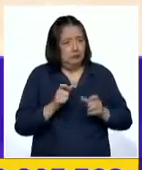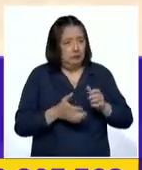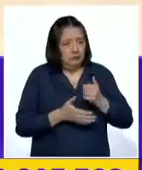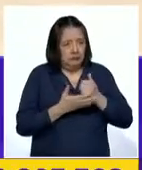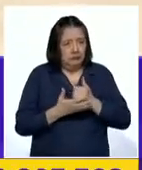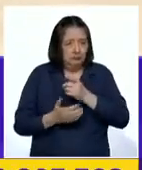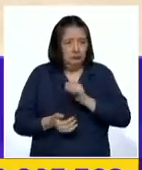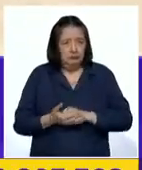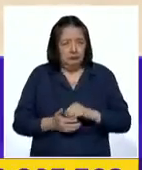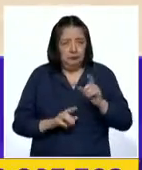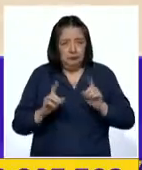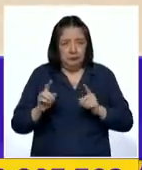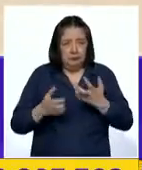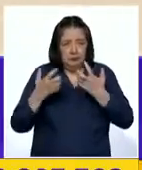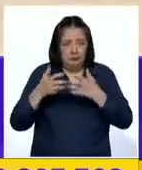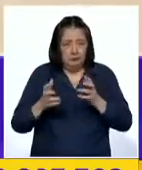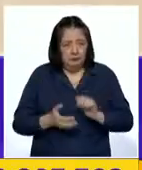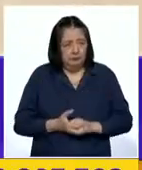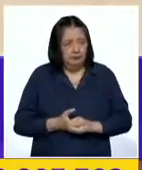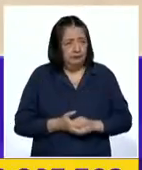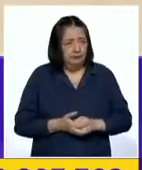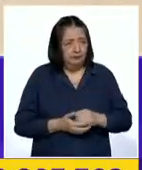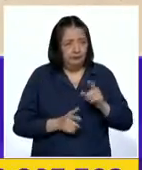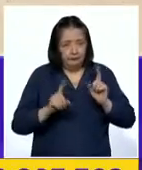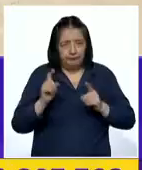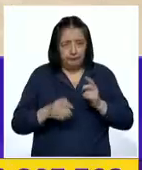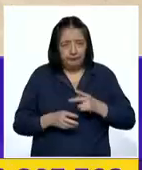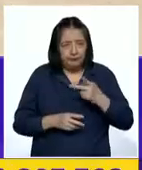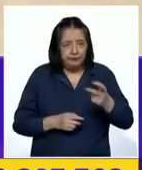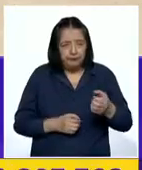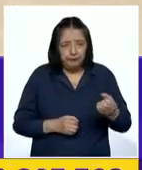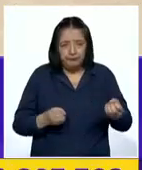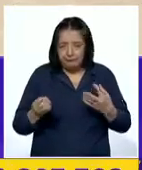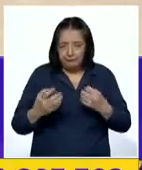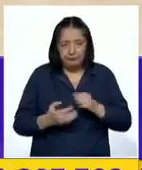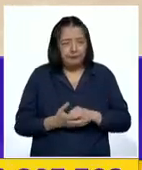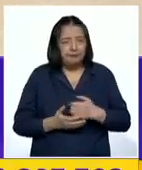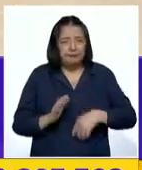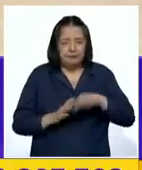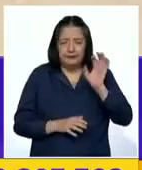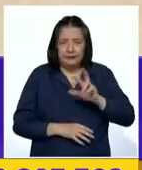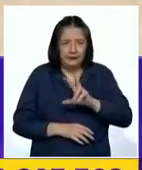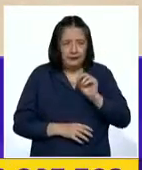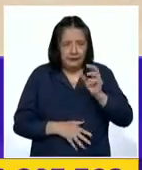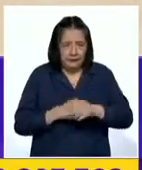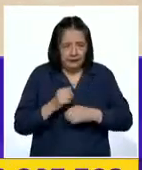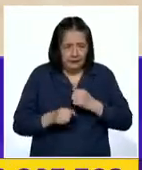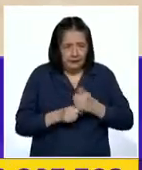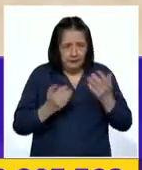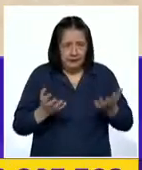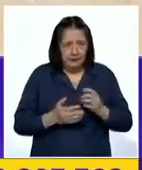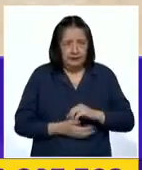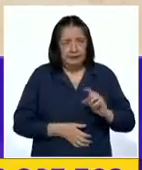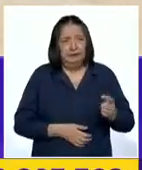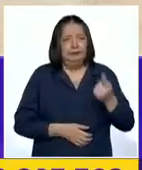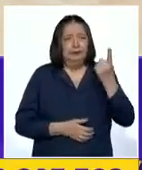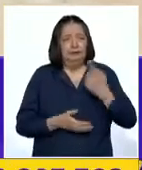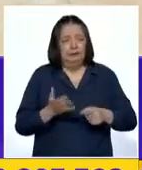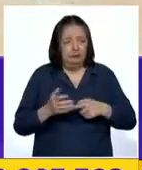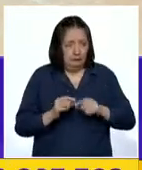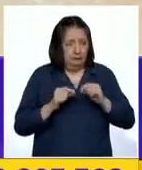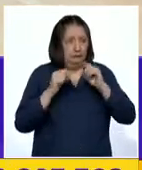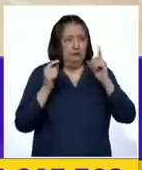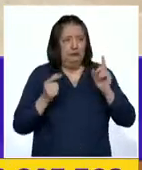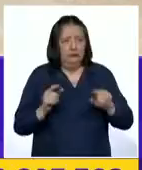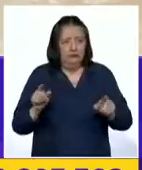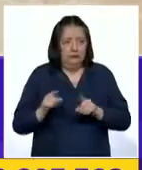acá, algunos empresarios, algunos vecinos. Ellos nos contaron que cuentan más de 30 años acá y es la primera vez que se sienten sorprendidos, al